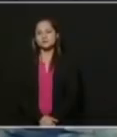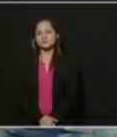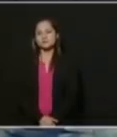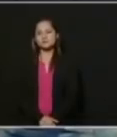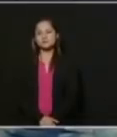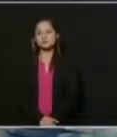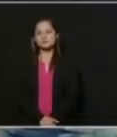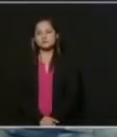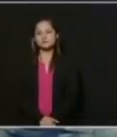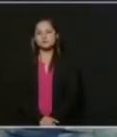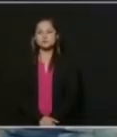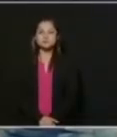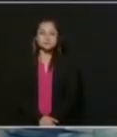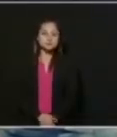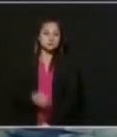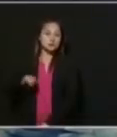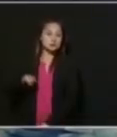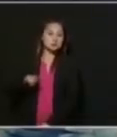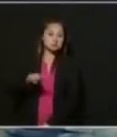podríamos llamar